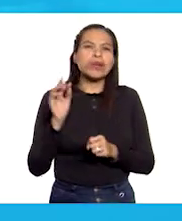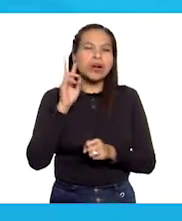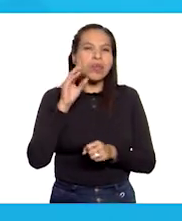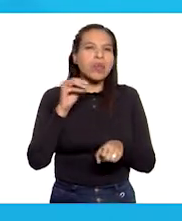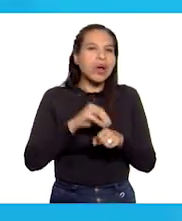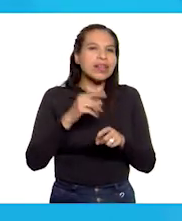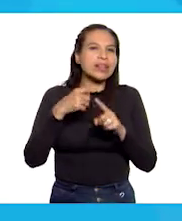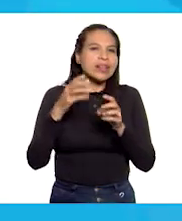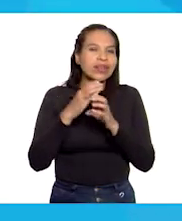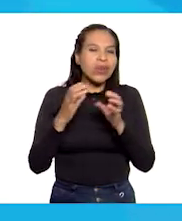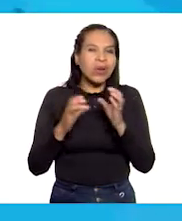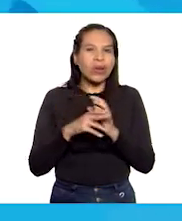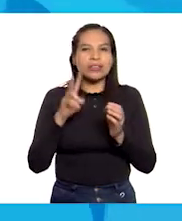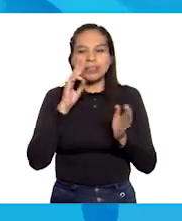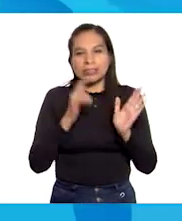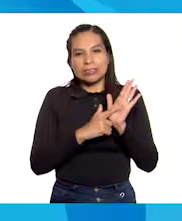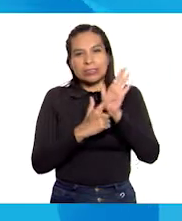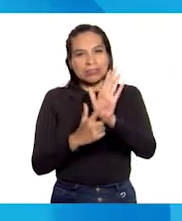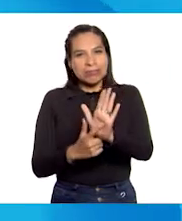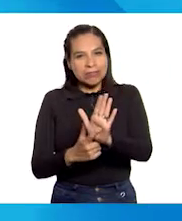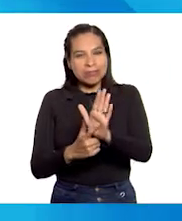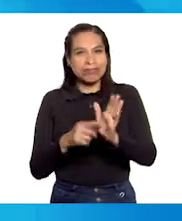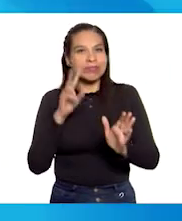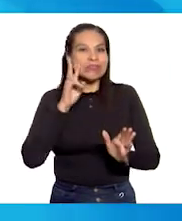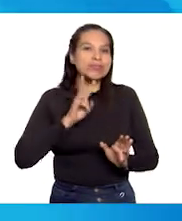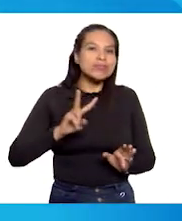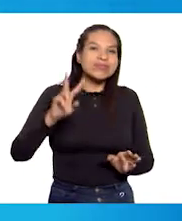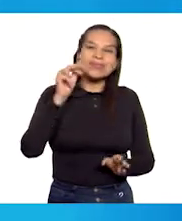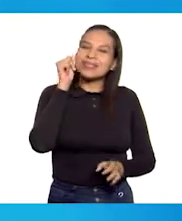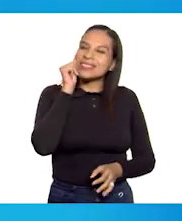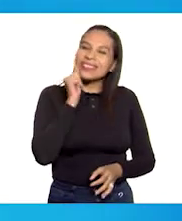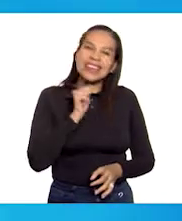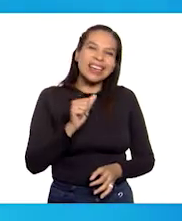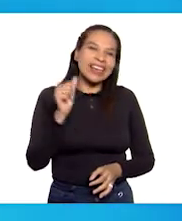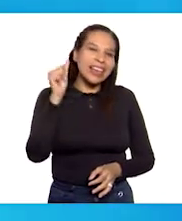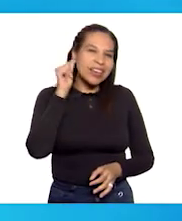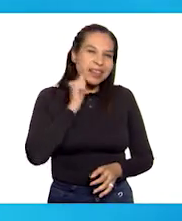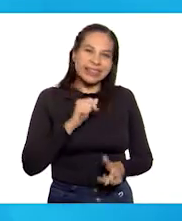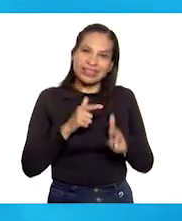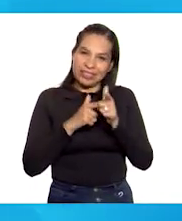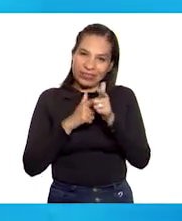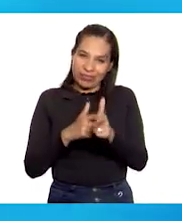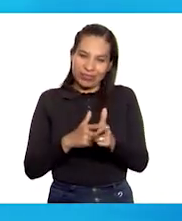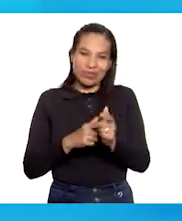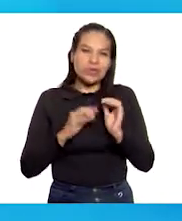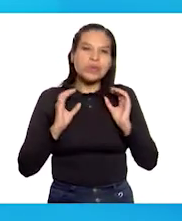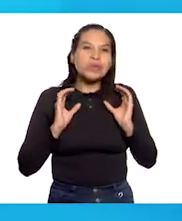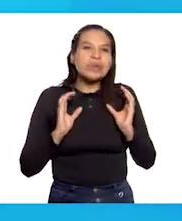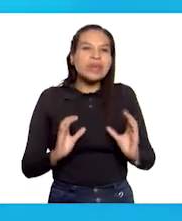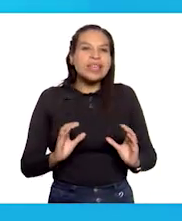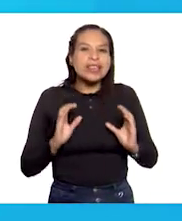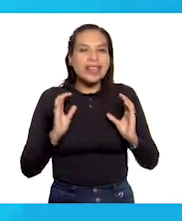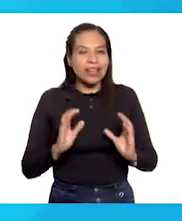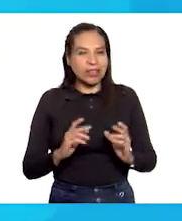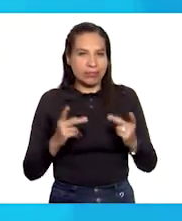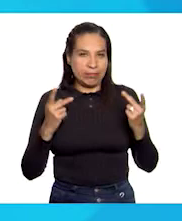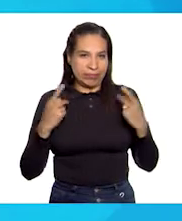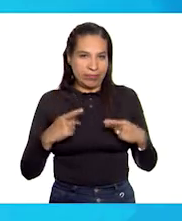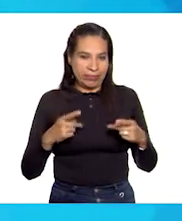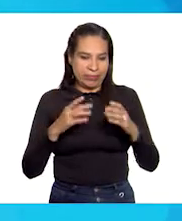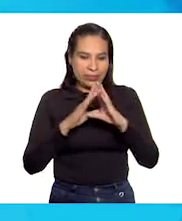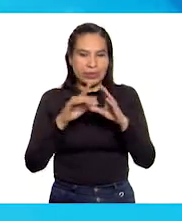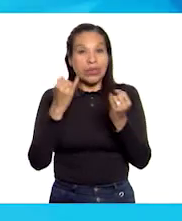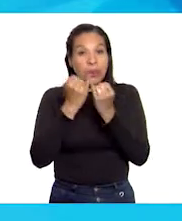las piezas, las exhiben y siempre manteniendo el cuidado para mantener las